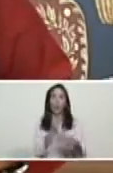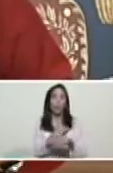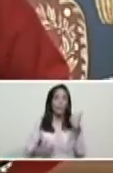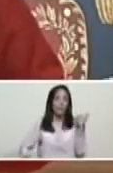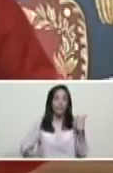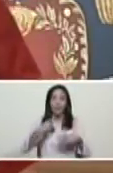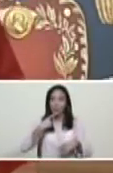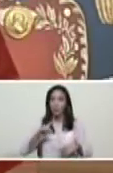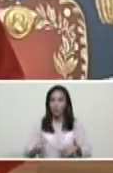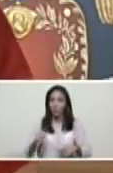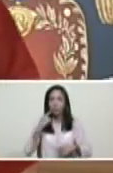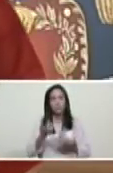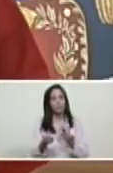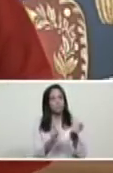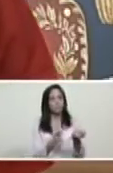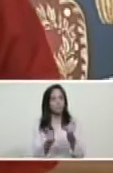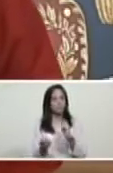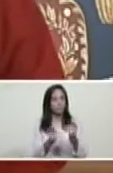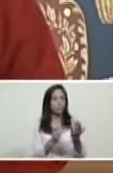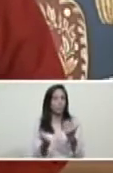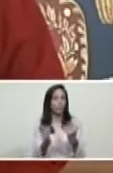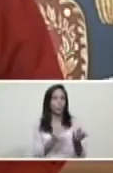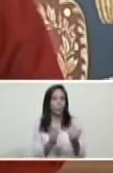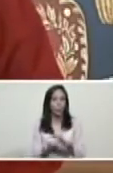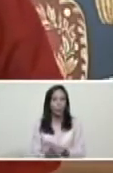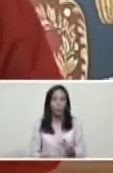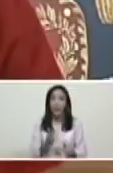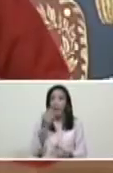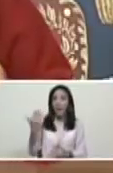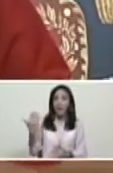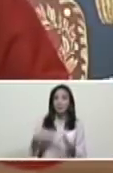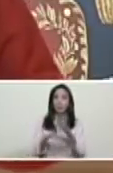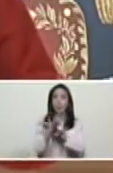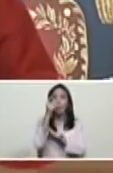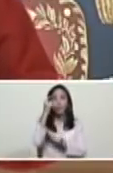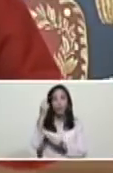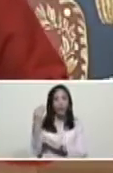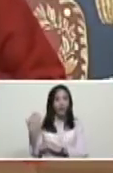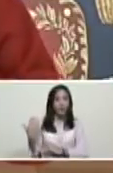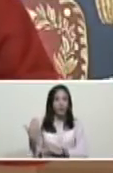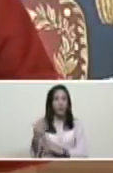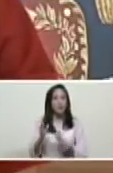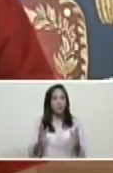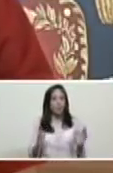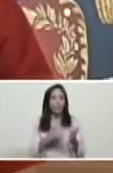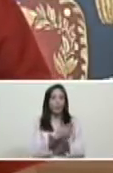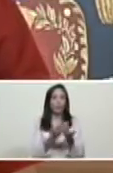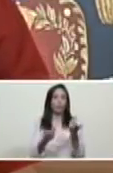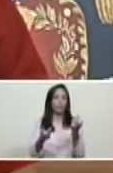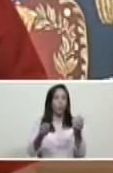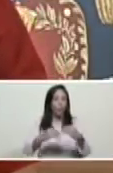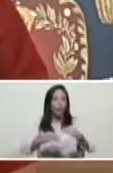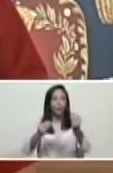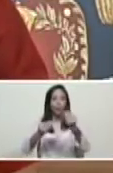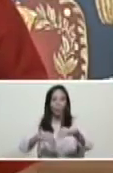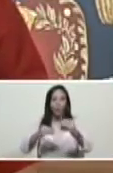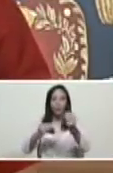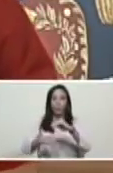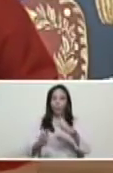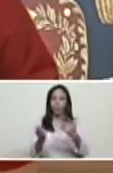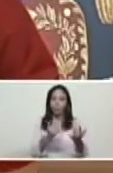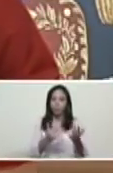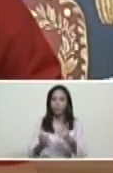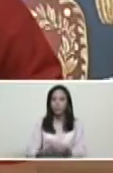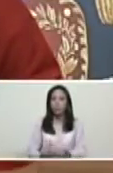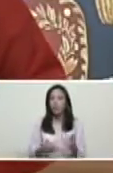Y afortunadamente, como dijimos hace 48 horas, estaba una negociación intensa, pero se estaba